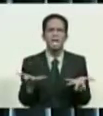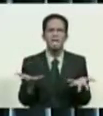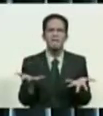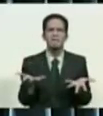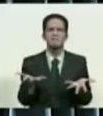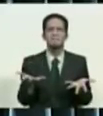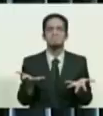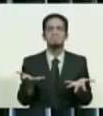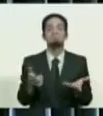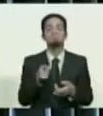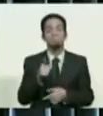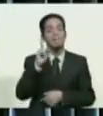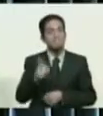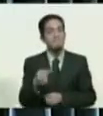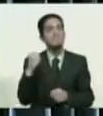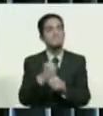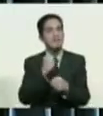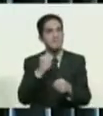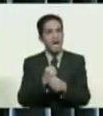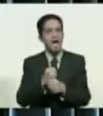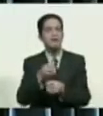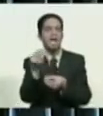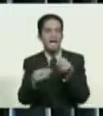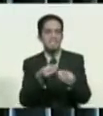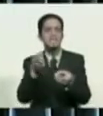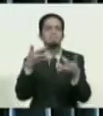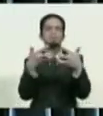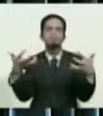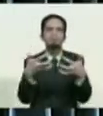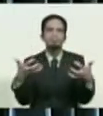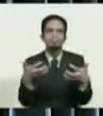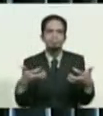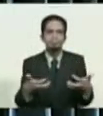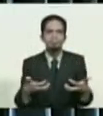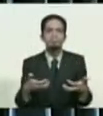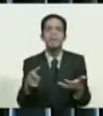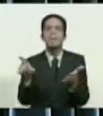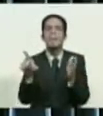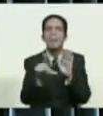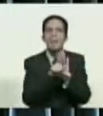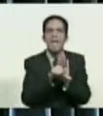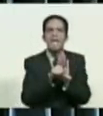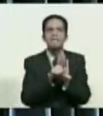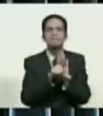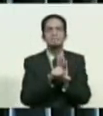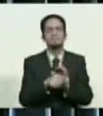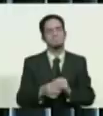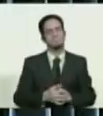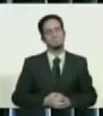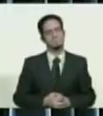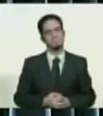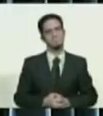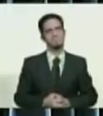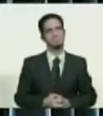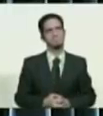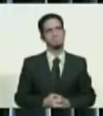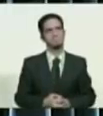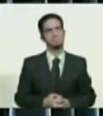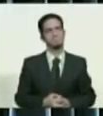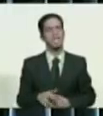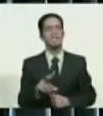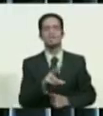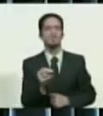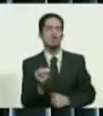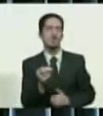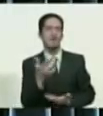del parlamentario en su condición de representante del Poder Legislativo. No es una inmunidad